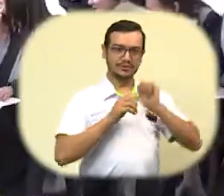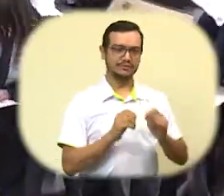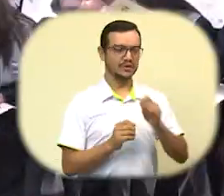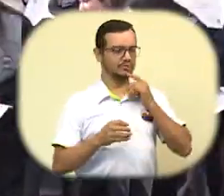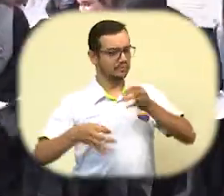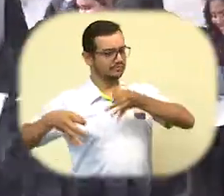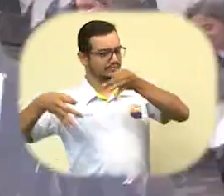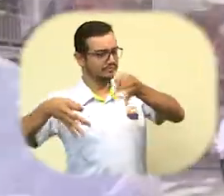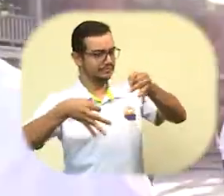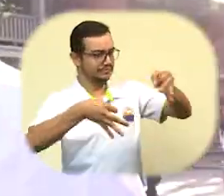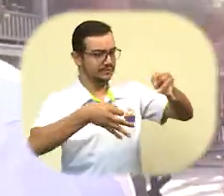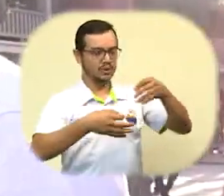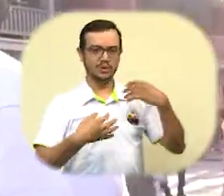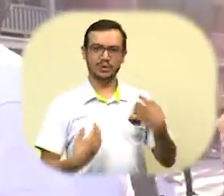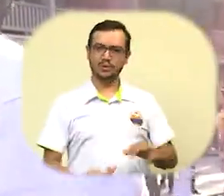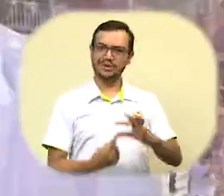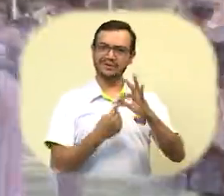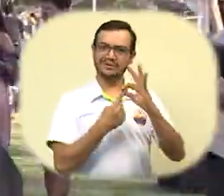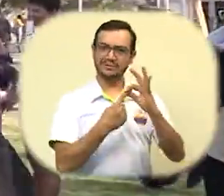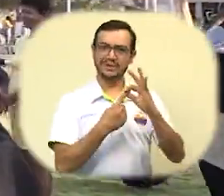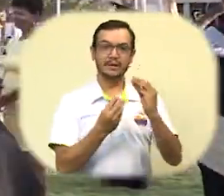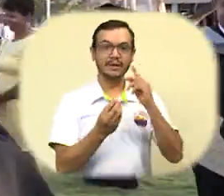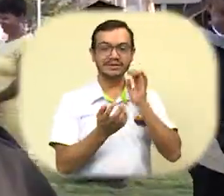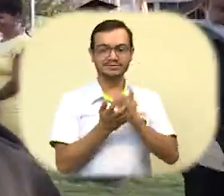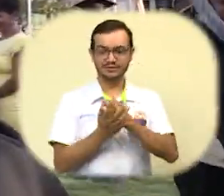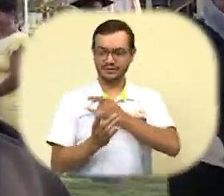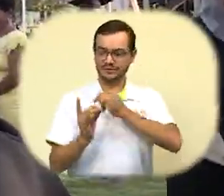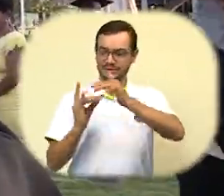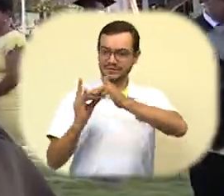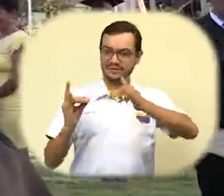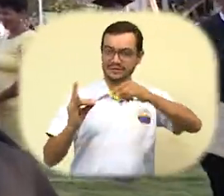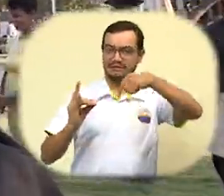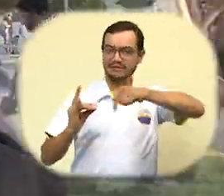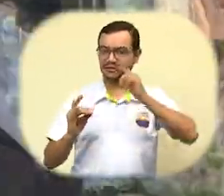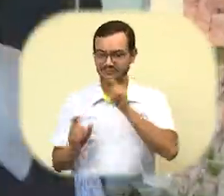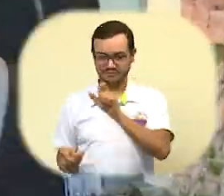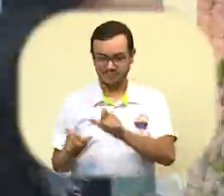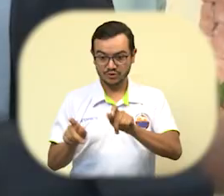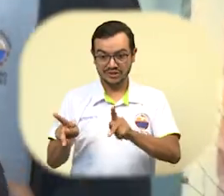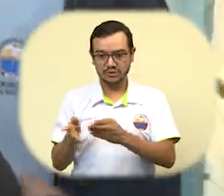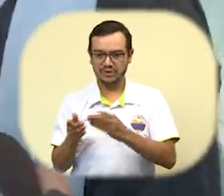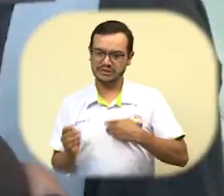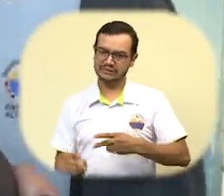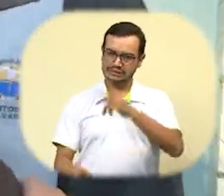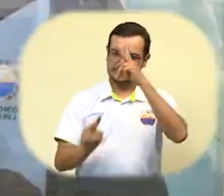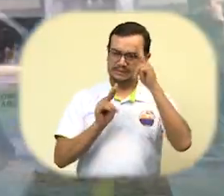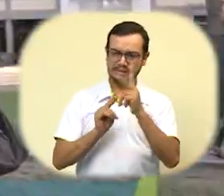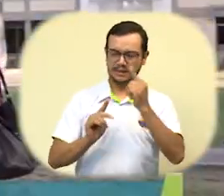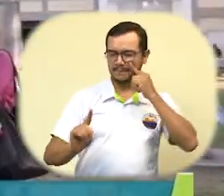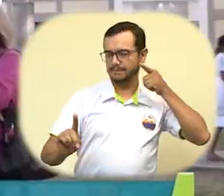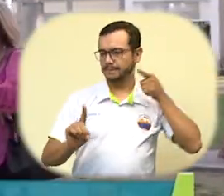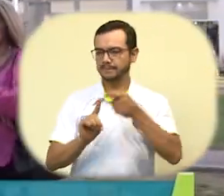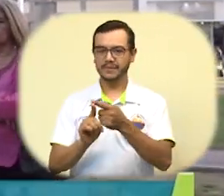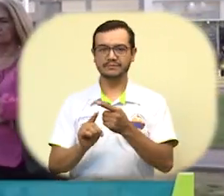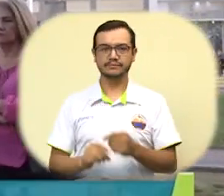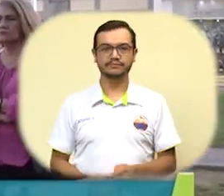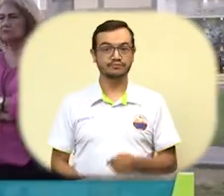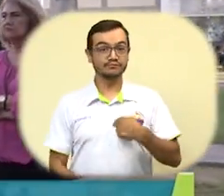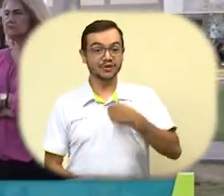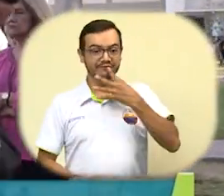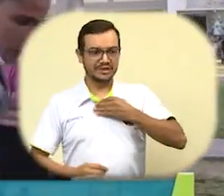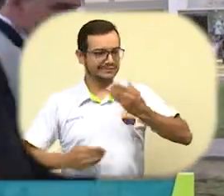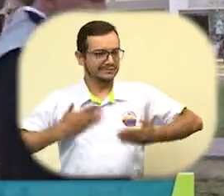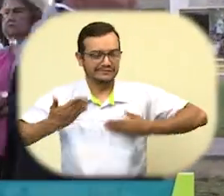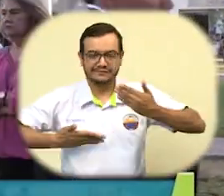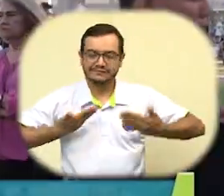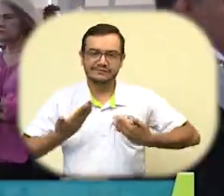una ceremonia solemne y especial, demostrando que para Unimagdalena sus estudiantes son lo primero. Bueno, para mí algo muy bonito, muy